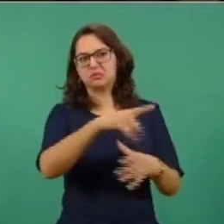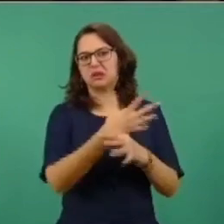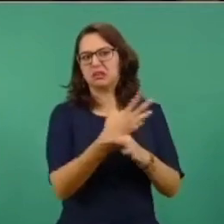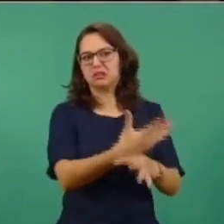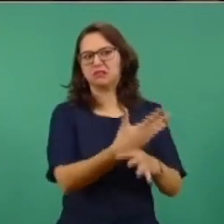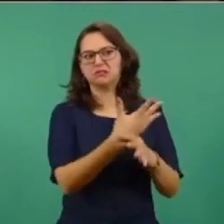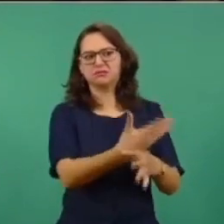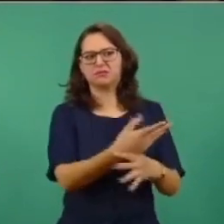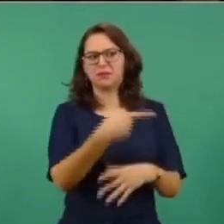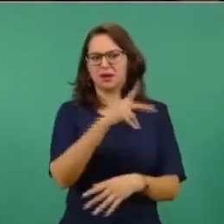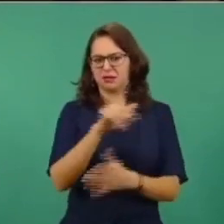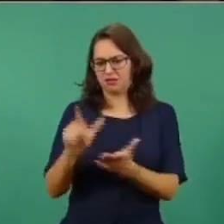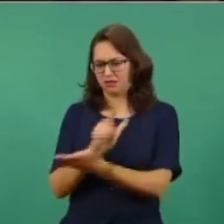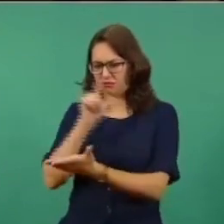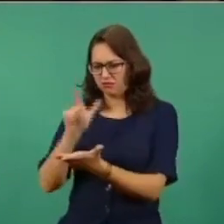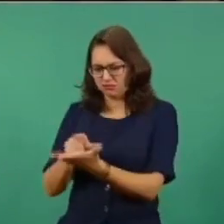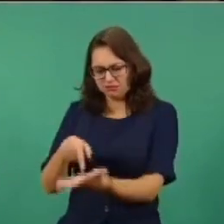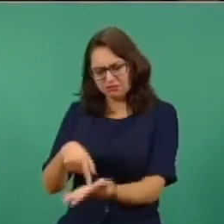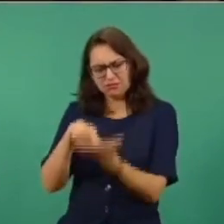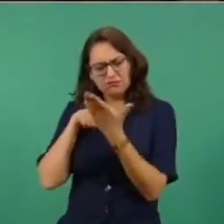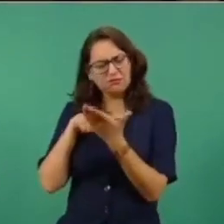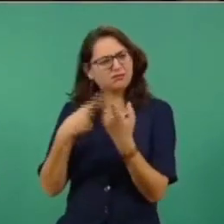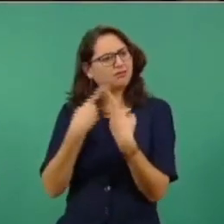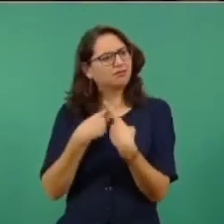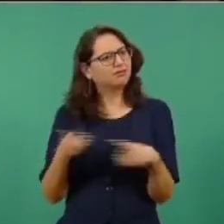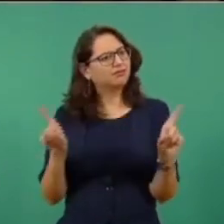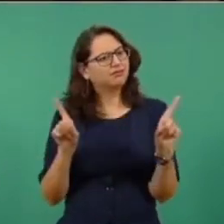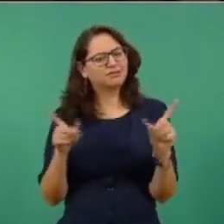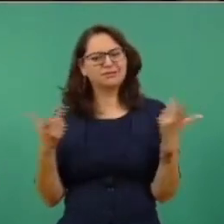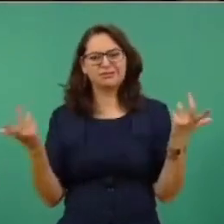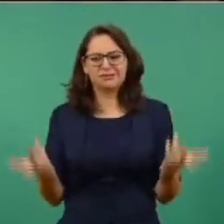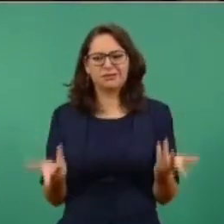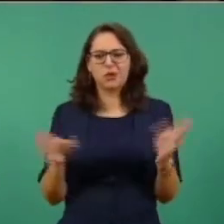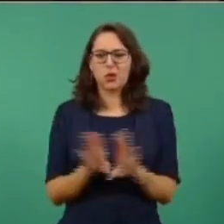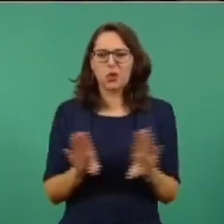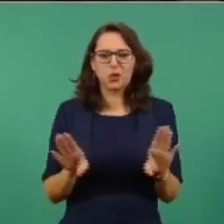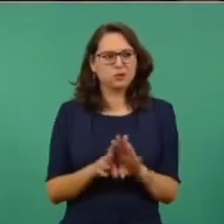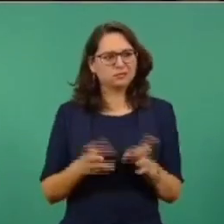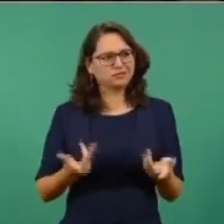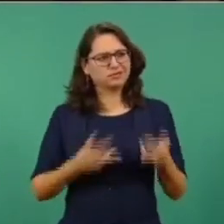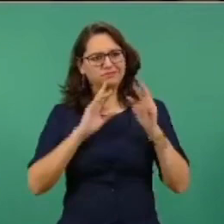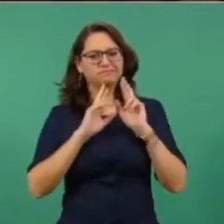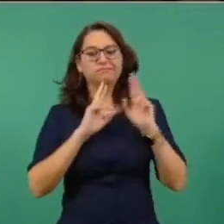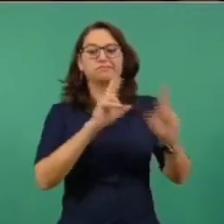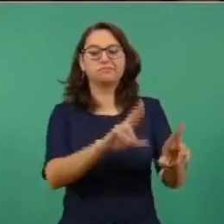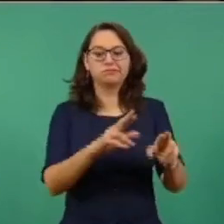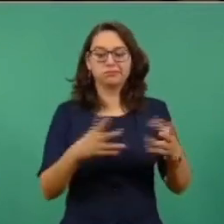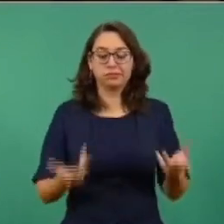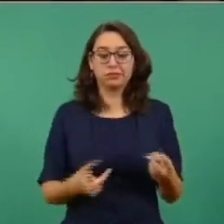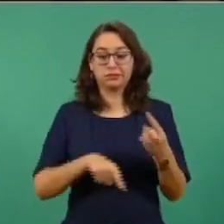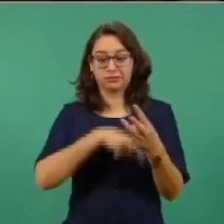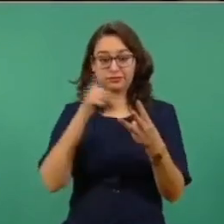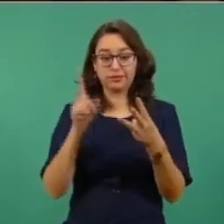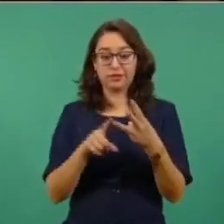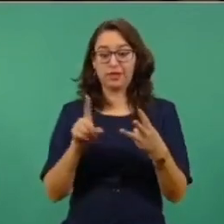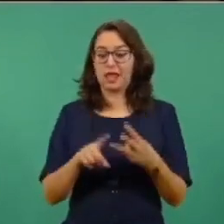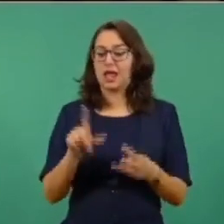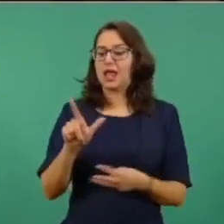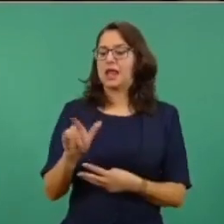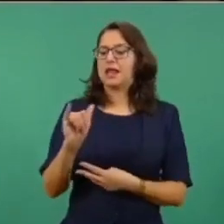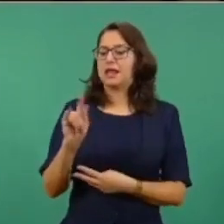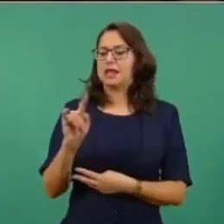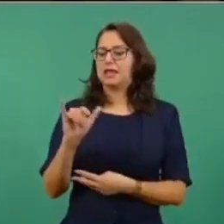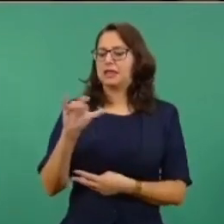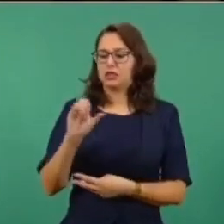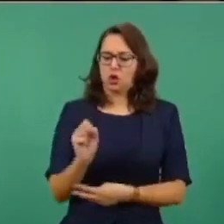se está impulsando una transición energética? Y por su parte, si con la nacionalización del litio que